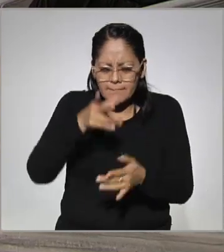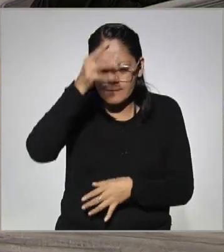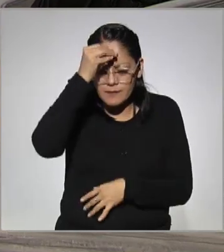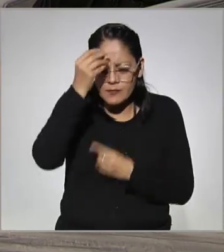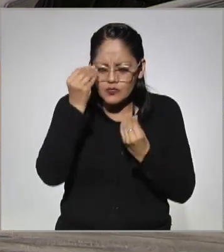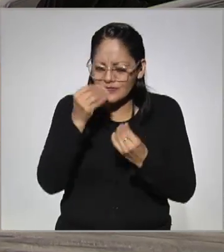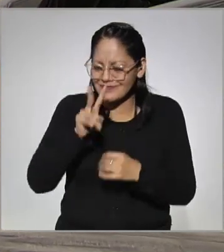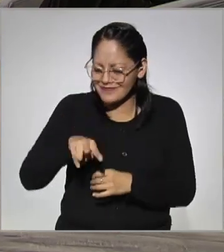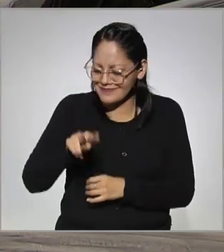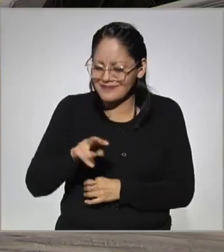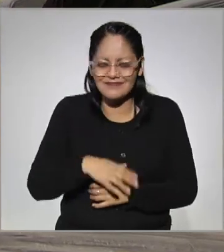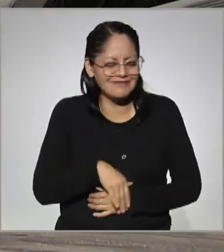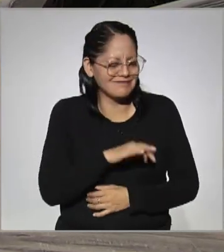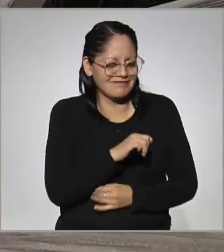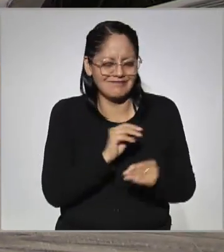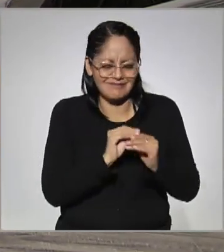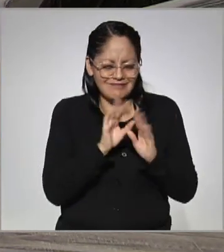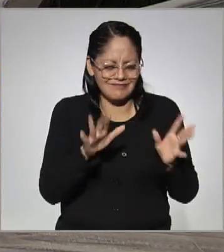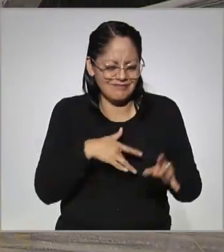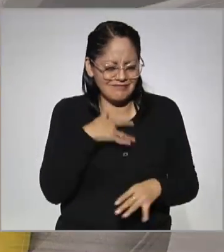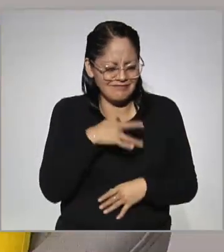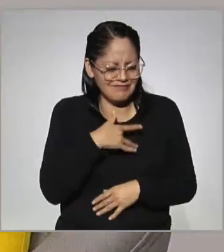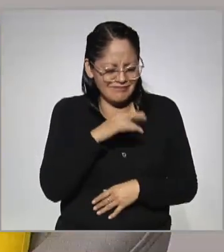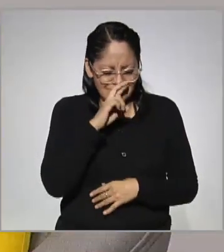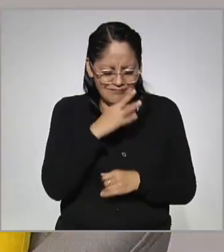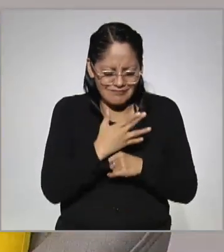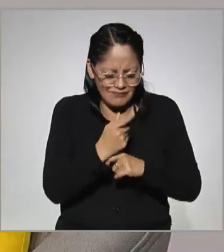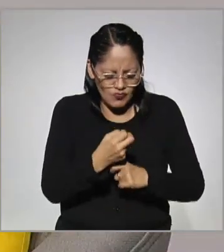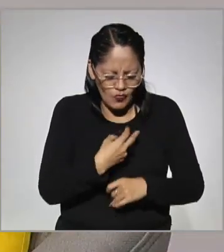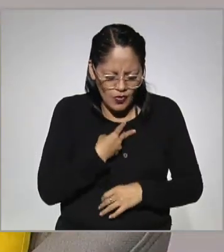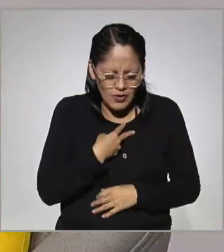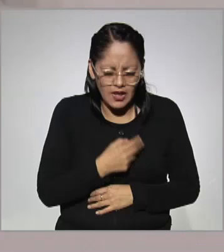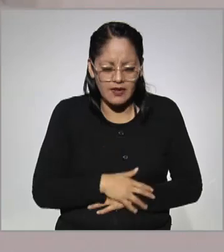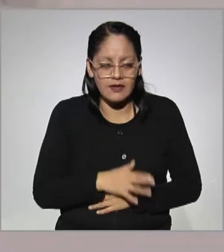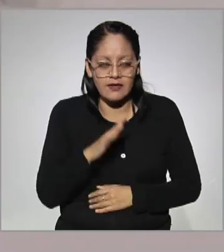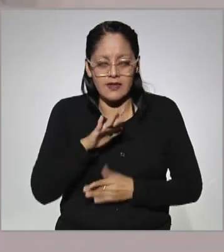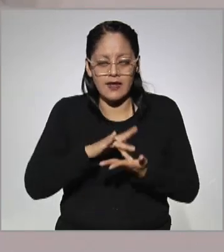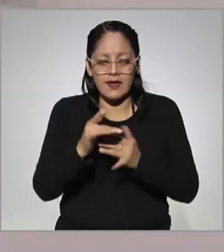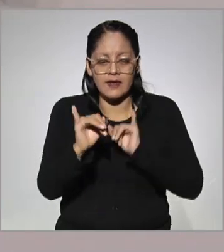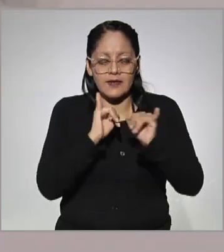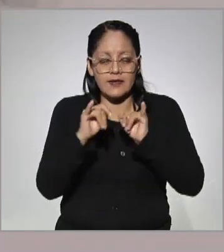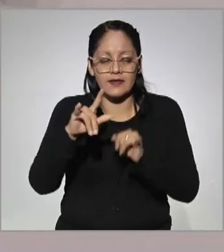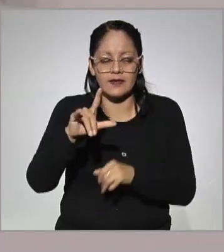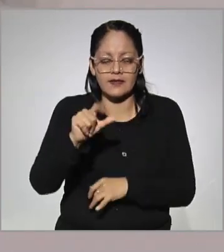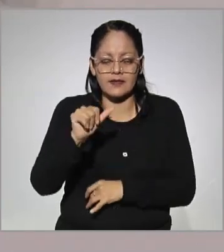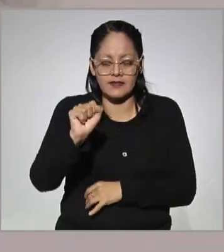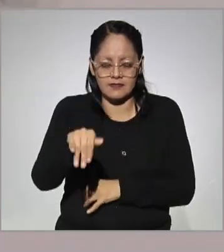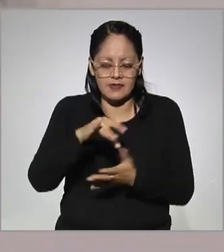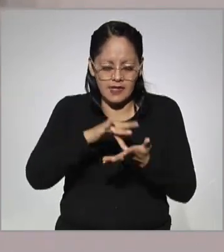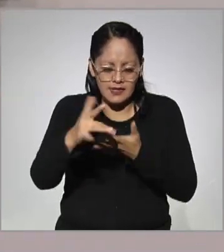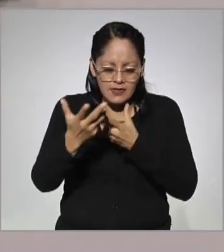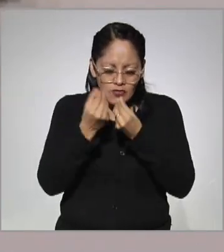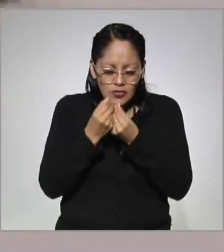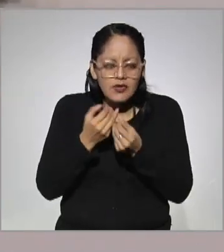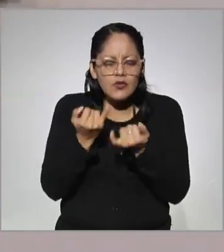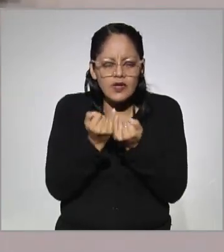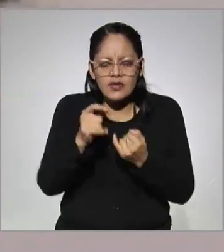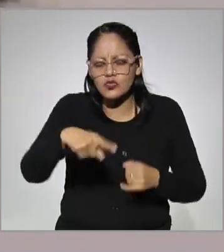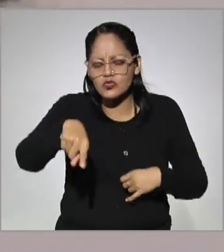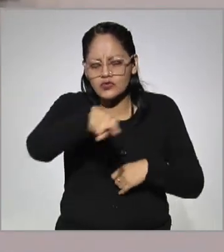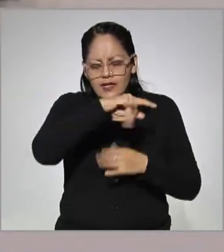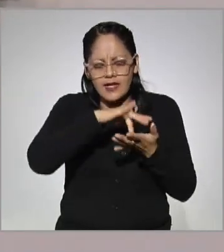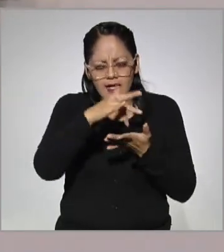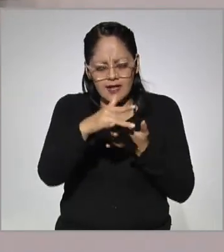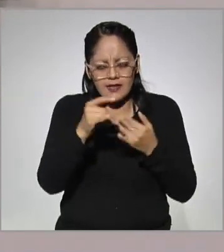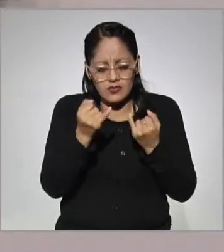¿verdad, Citlali? Sin duda alguna, Pepe, un privilegio como siempre estar contigo. Quiero agradecer a nuestros intérpretes, gracias por estar con nosotros y sobre todo a ustedes. Y